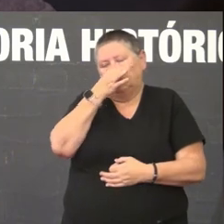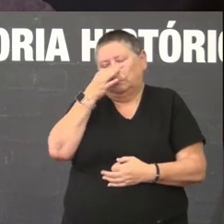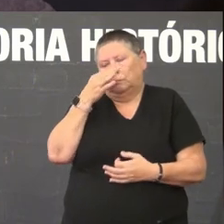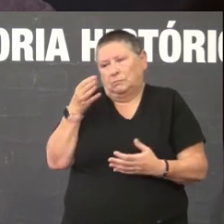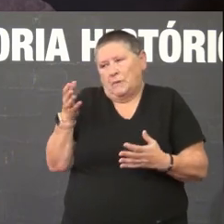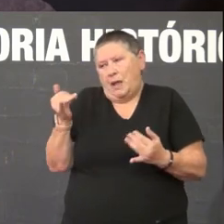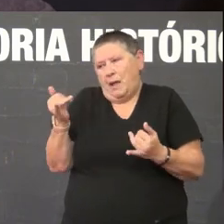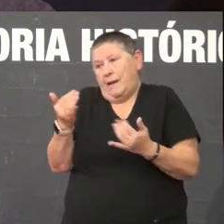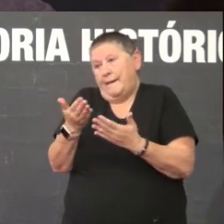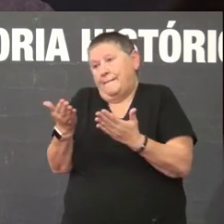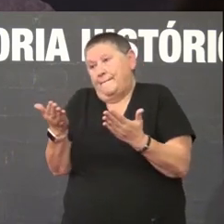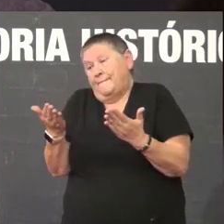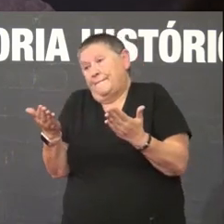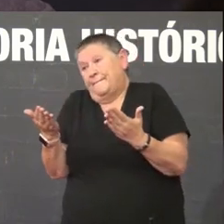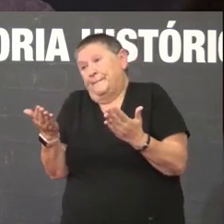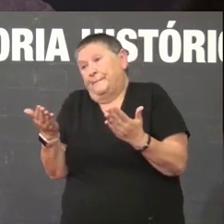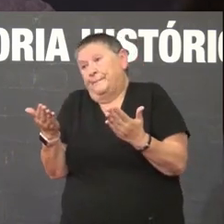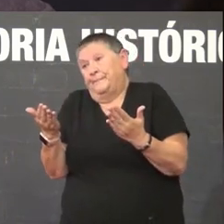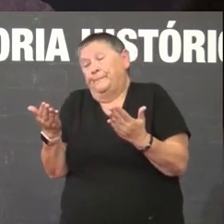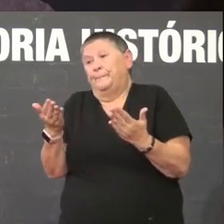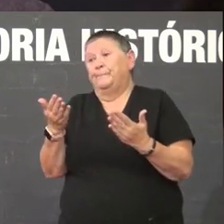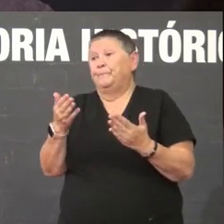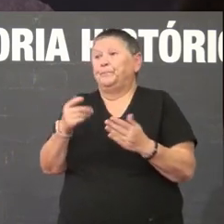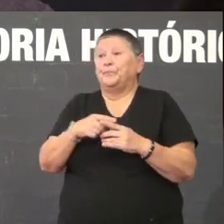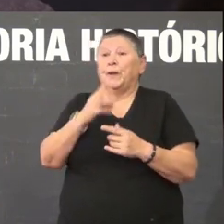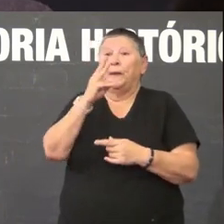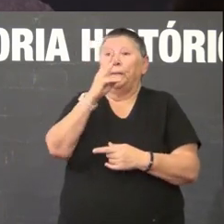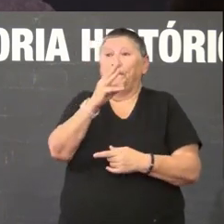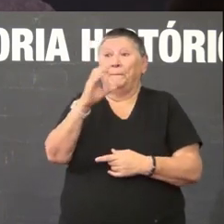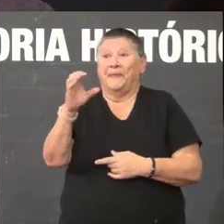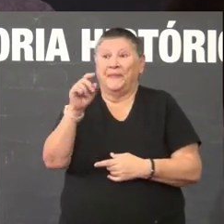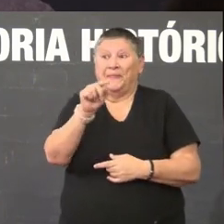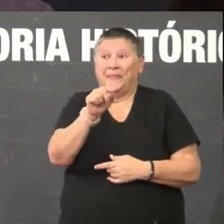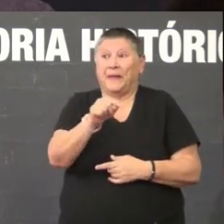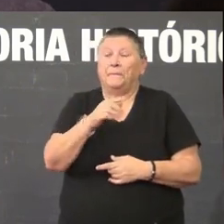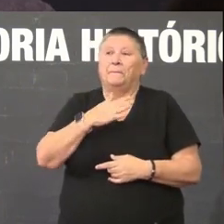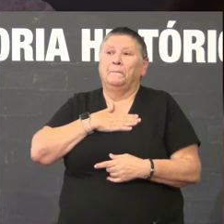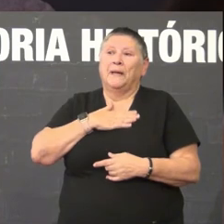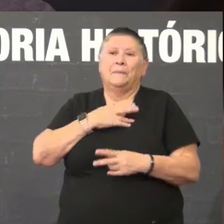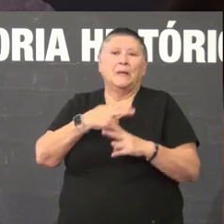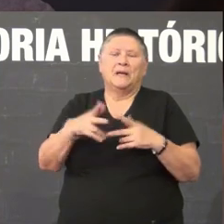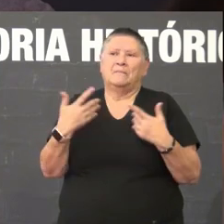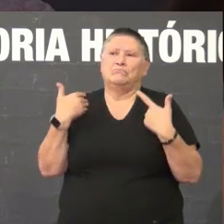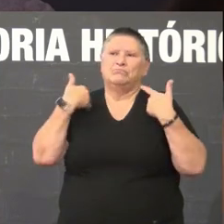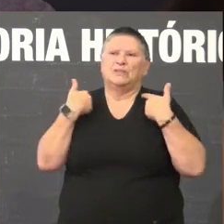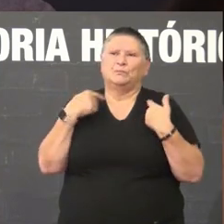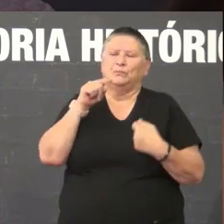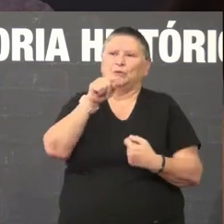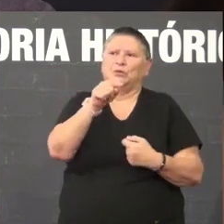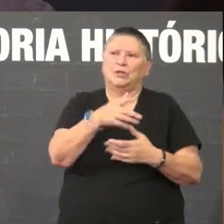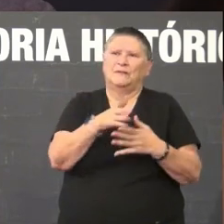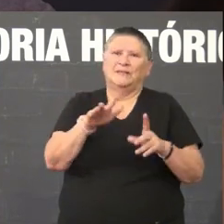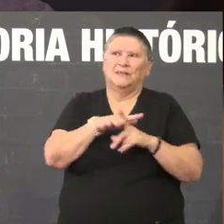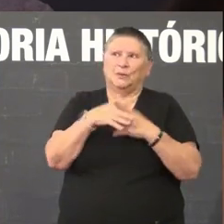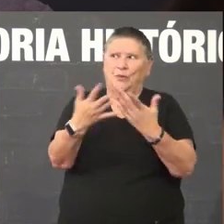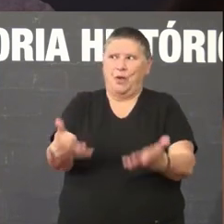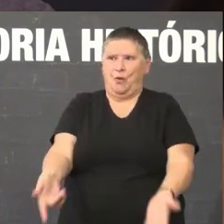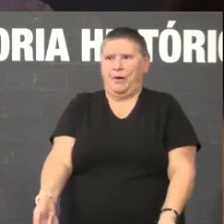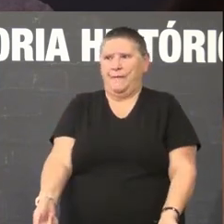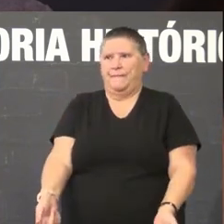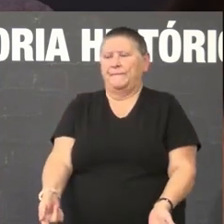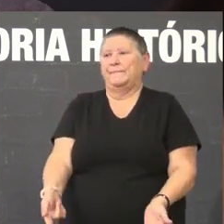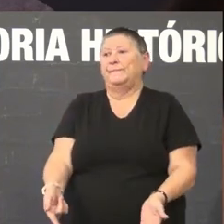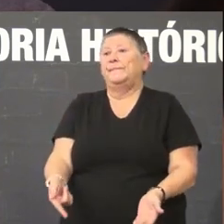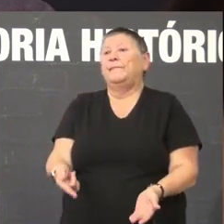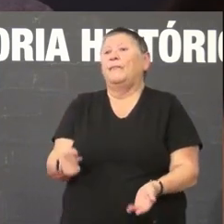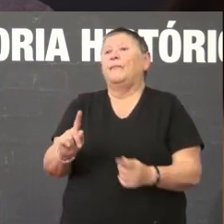realmente non foi o PC o gran, para mí, o gran responsable da situación na que estamos, e